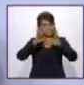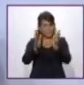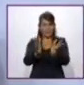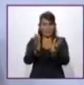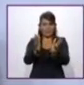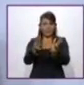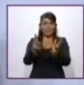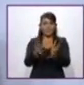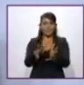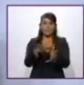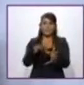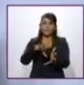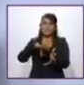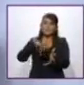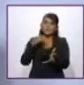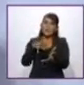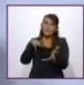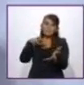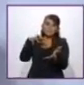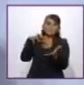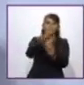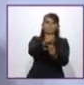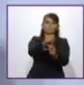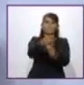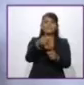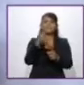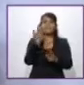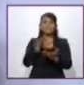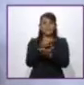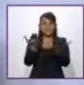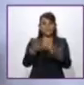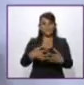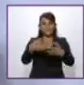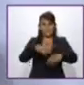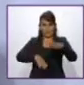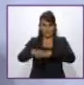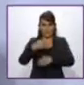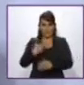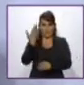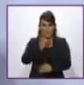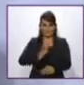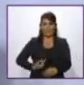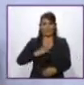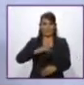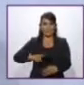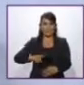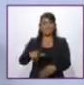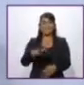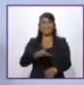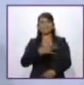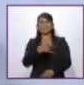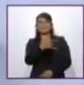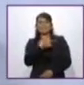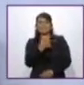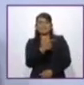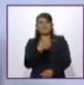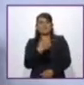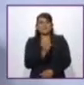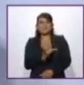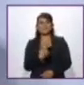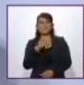y muy ambiciosa. Le vamos a apostar al emprendedurismo. Cuando fui presidente municipal, aunque le duele aquí a mi compañera